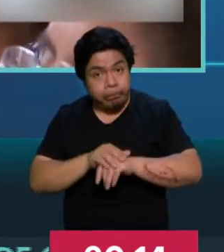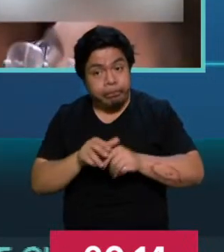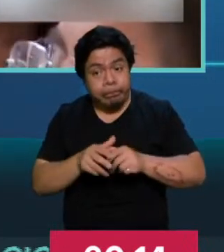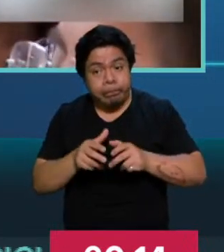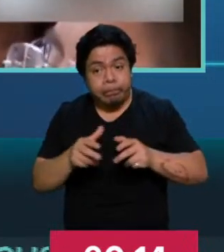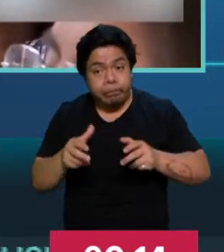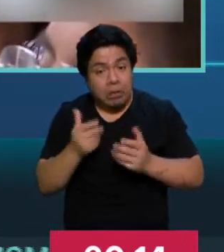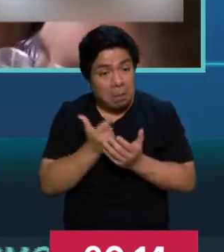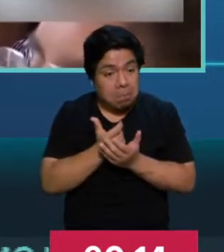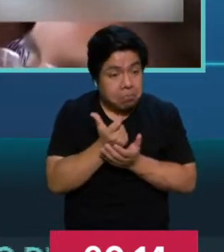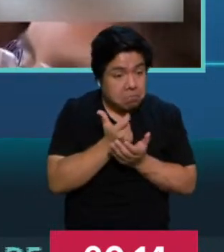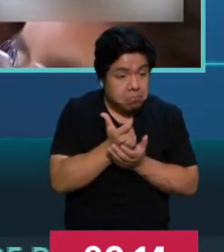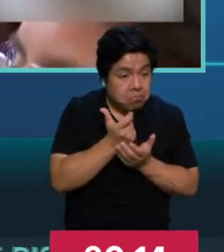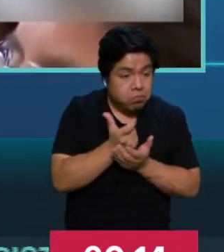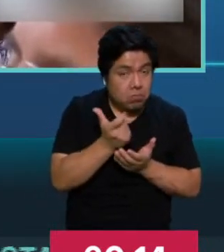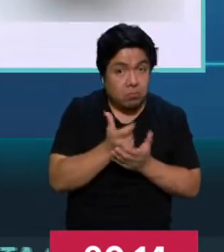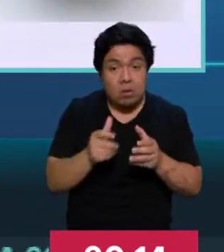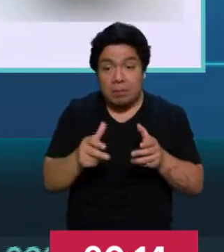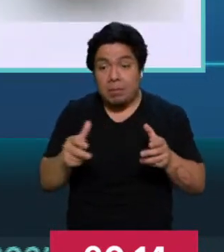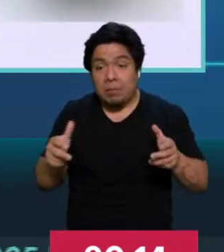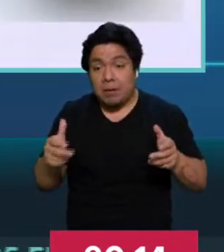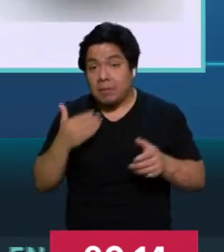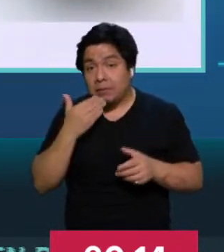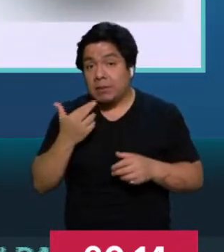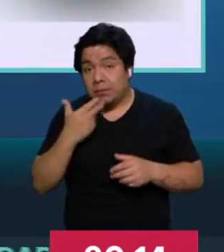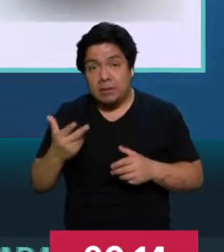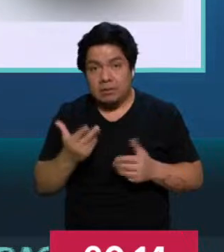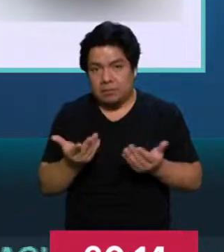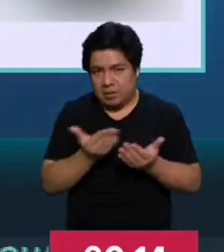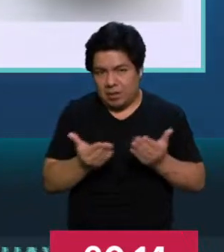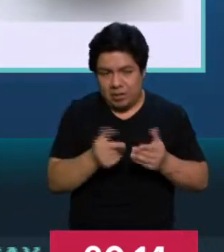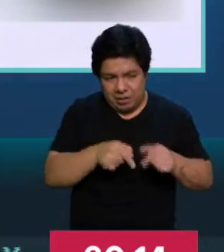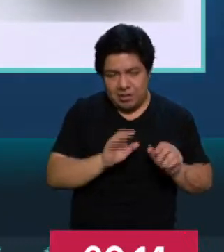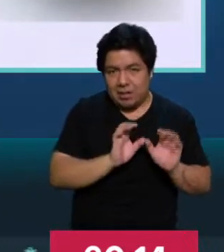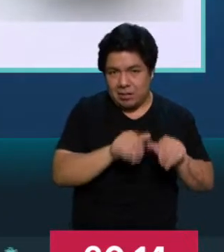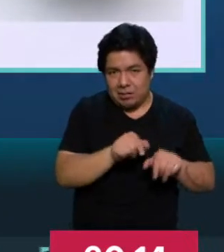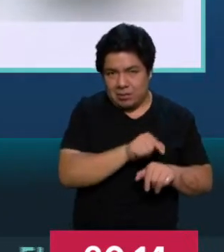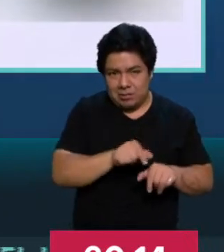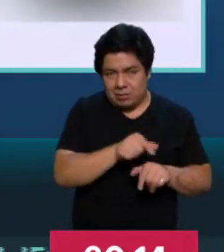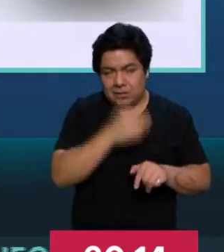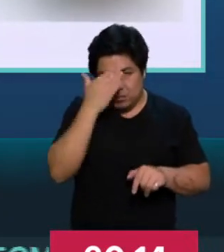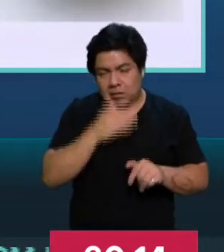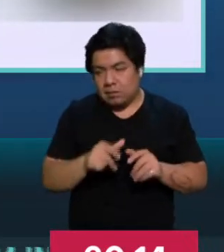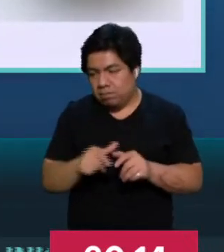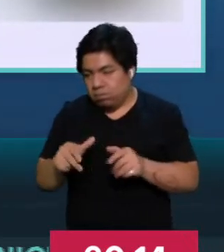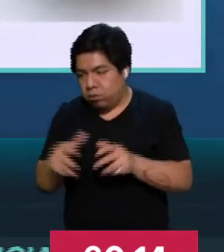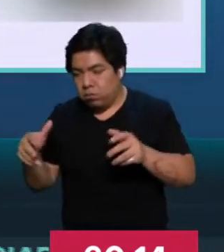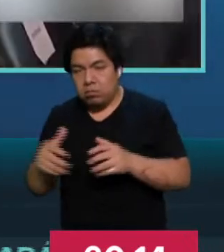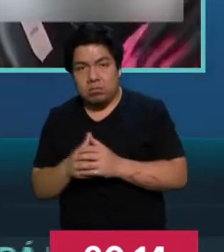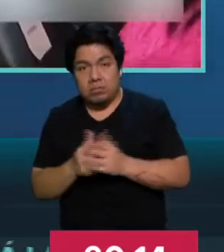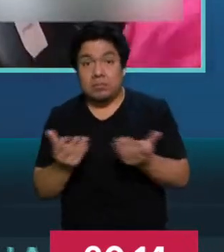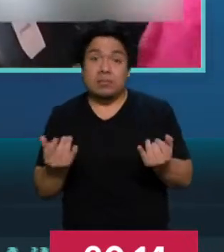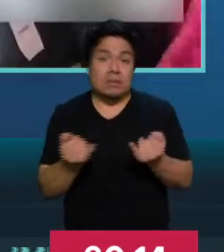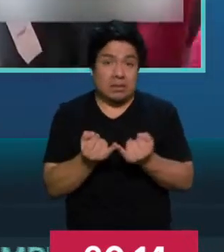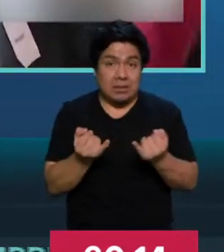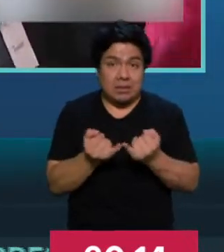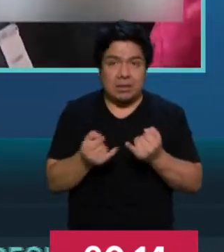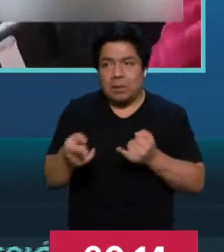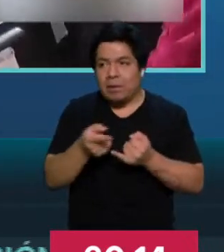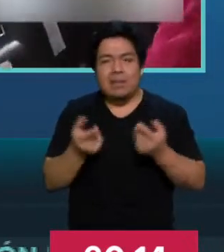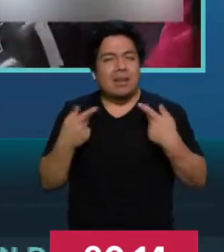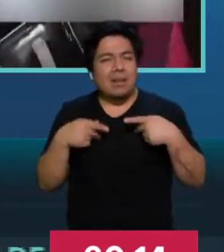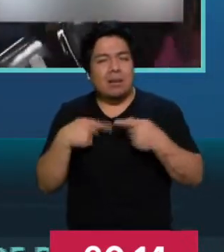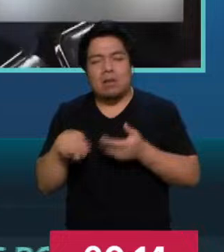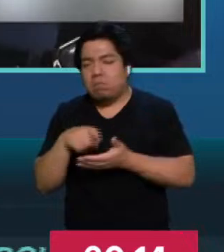masa salarial mayor a la que ya está ahorita circulando, y esto va a incrementar el consumo